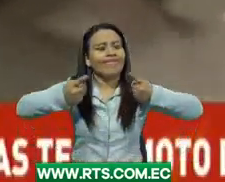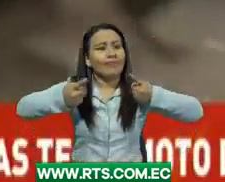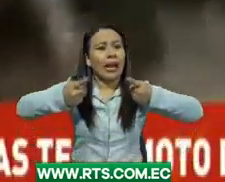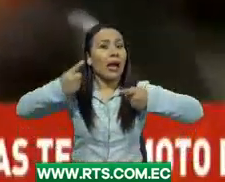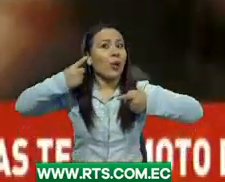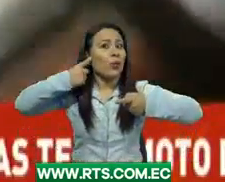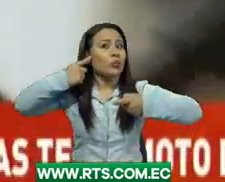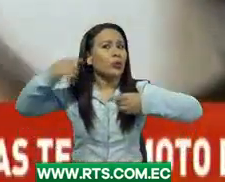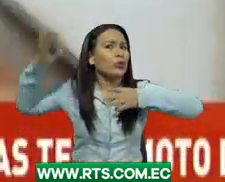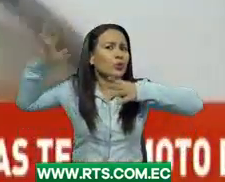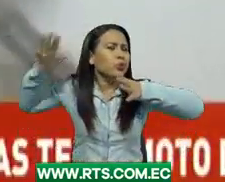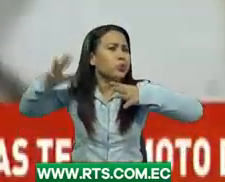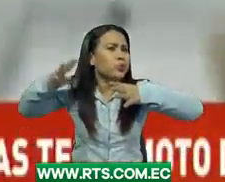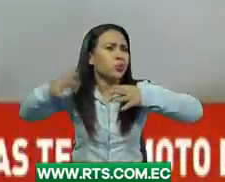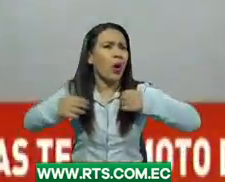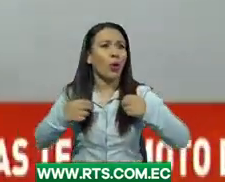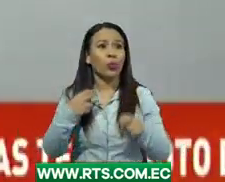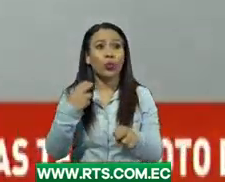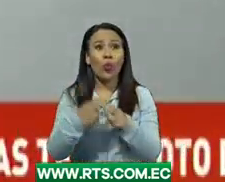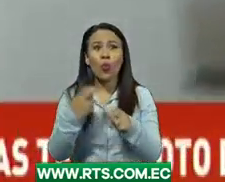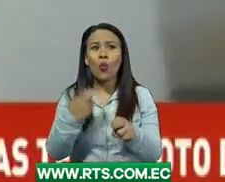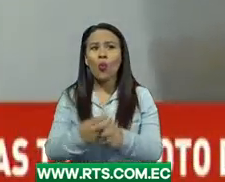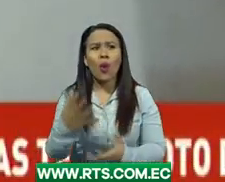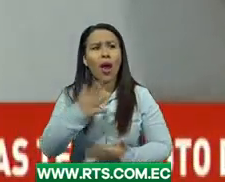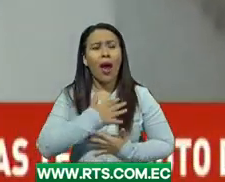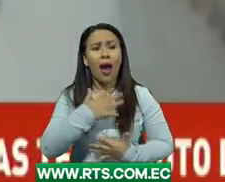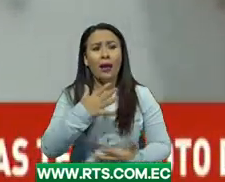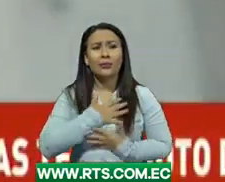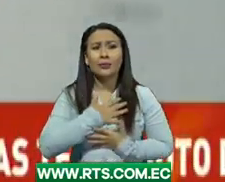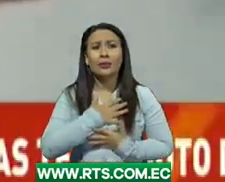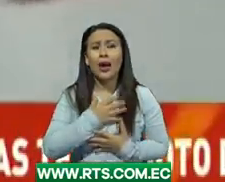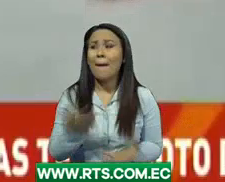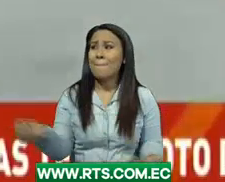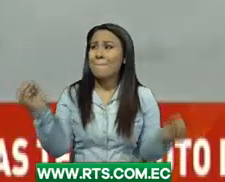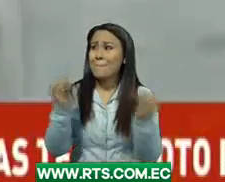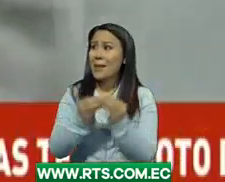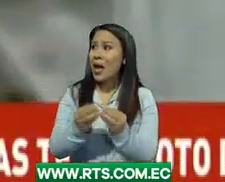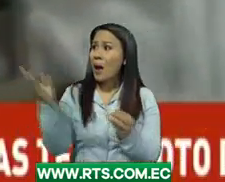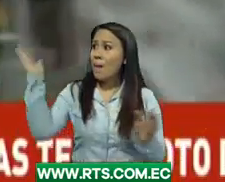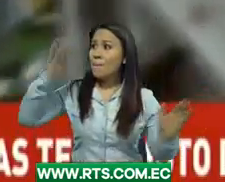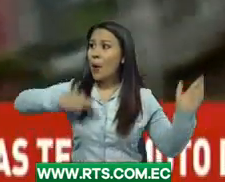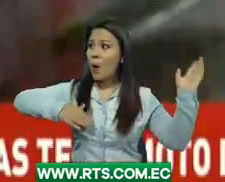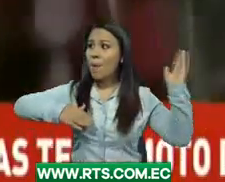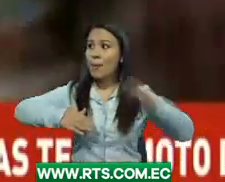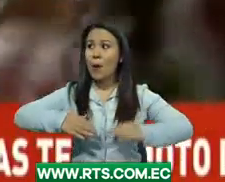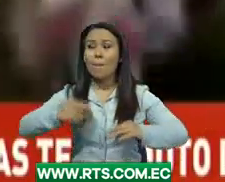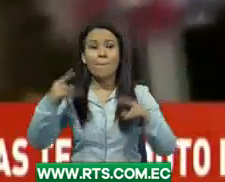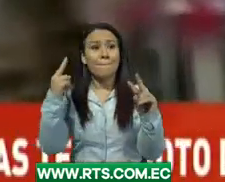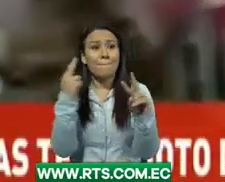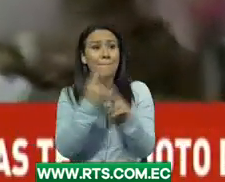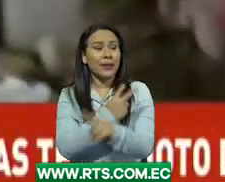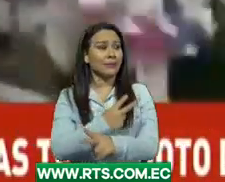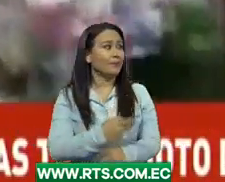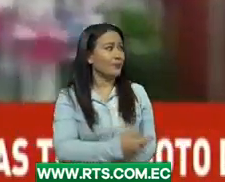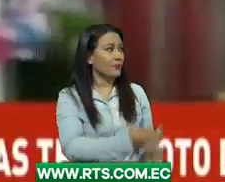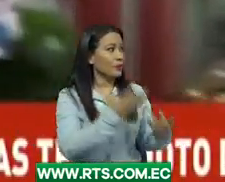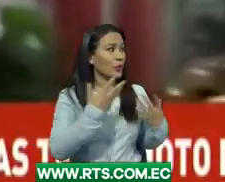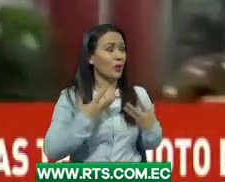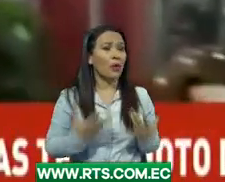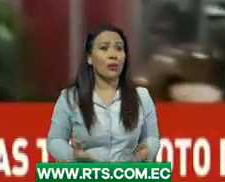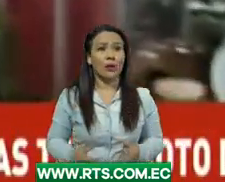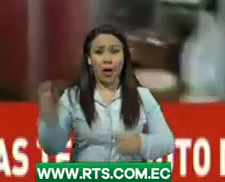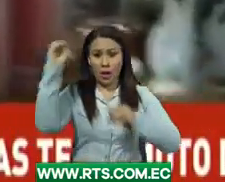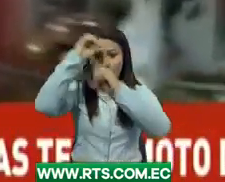el crujir de las paredes, y bueno, acá estamos con el temor de que siga cayendo, se siga derrumbando, ¿no? Las paredes, como se pueden